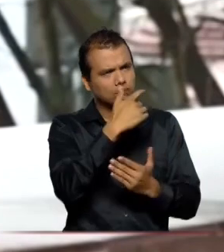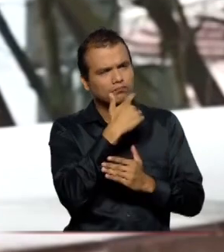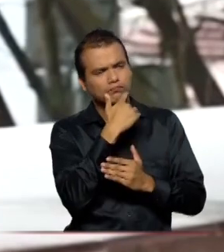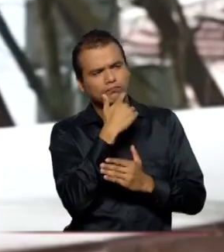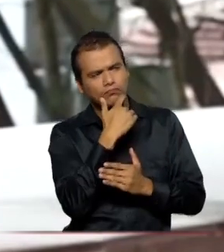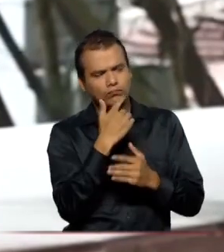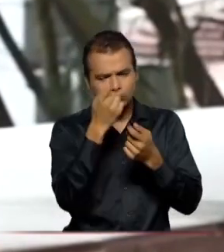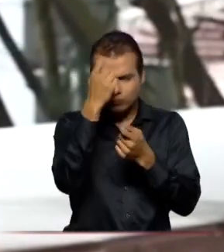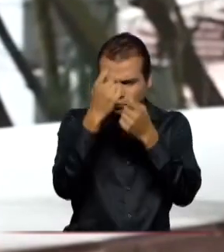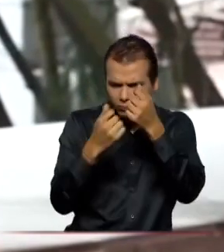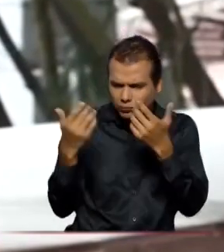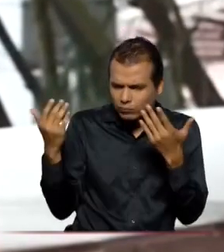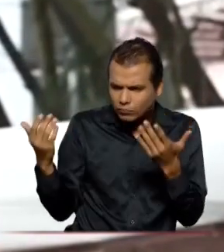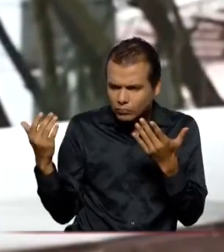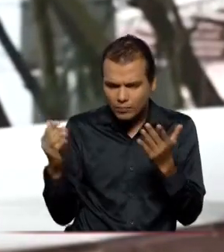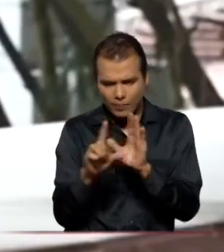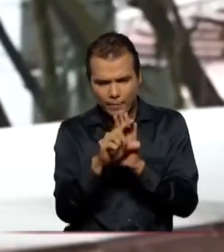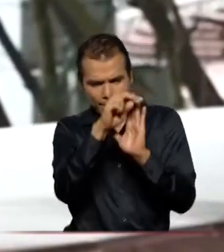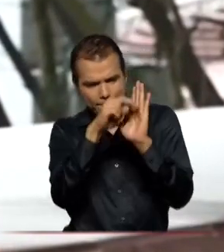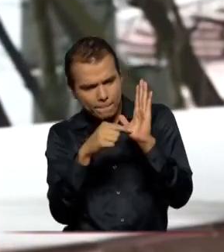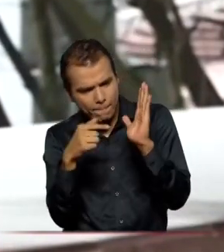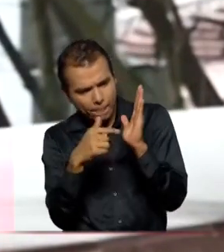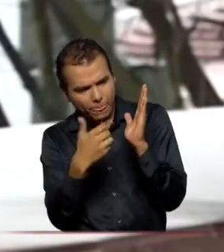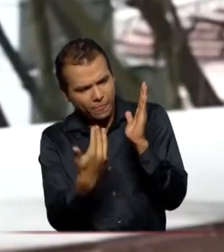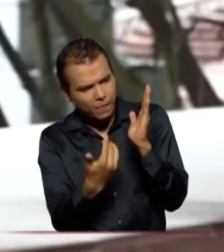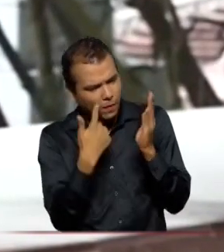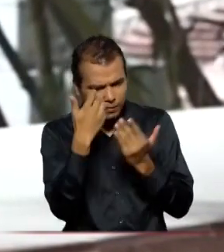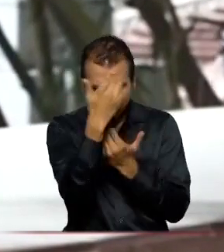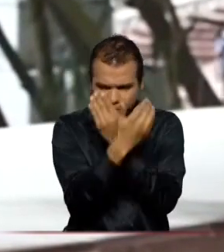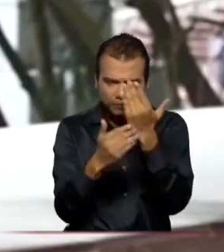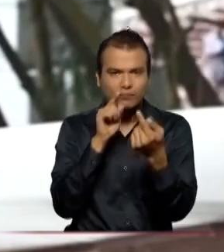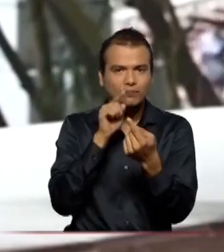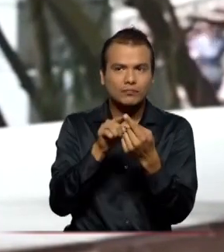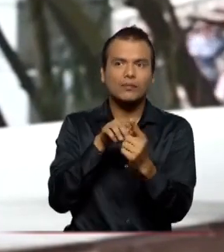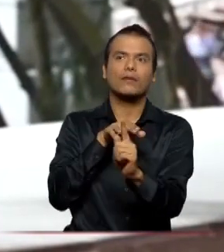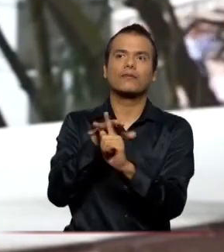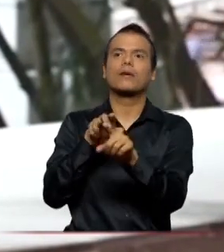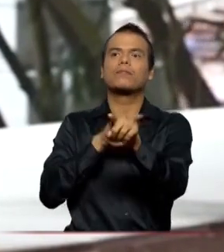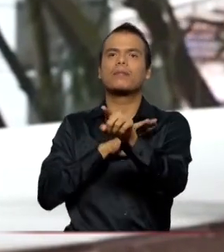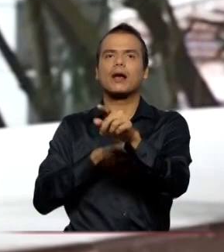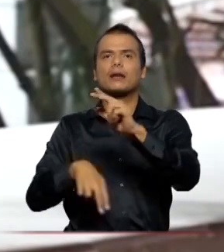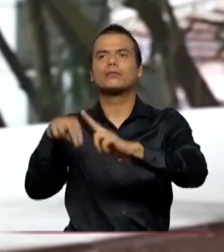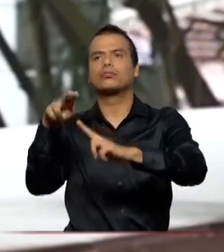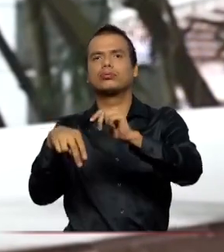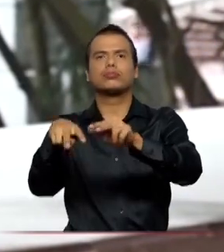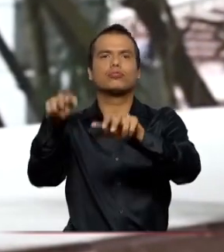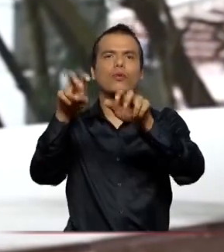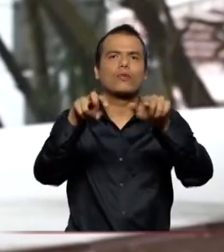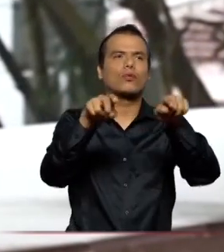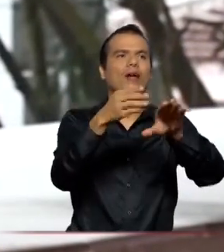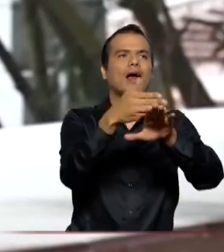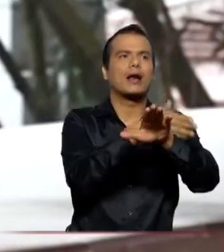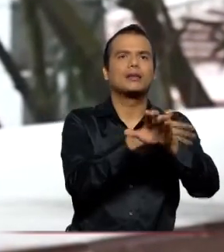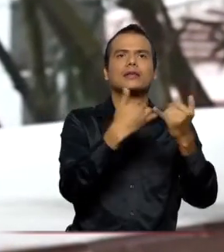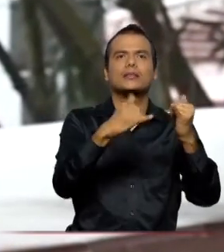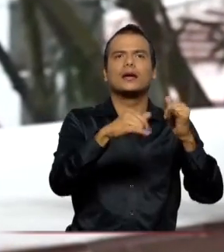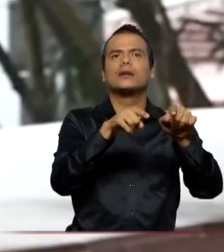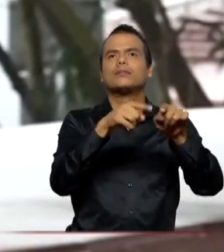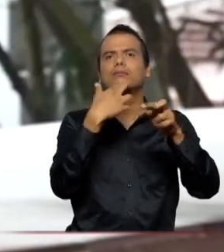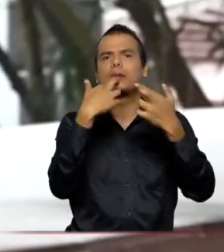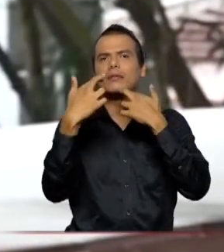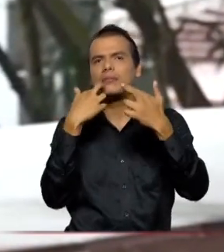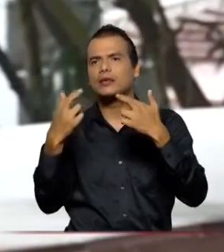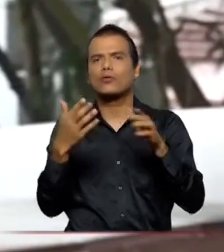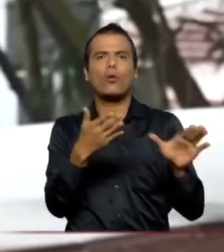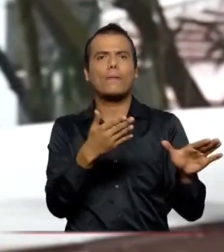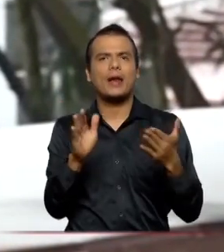para medir los efectos que esta decisión tiene sobre los distintos procesos urbanísticos de nuestra ciudad, como las licencias de construcción, los planes